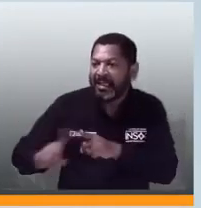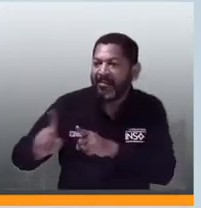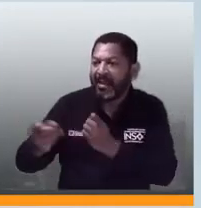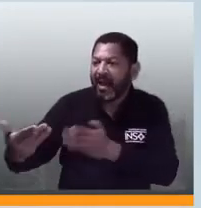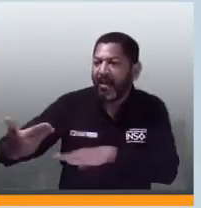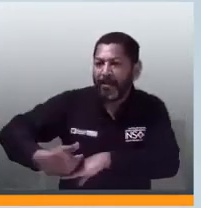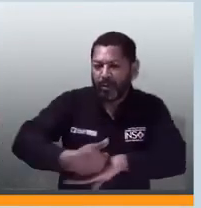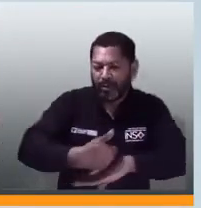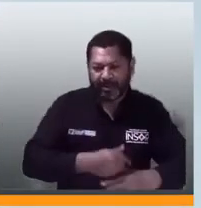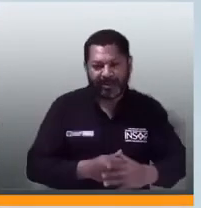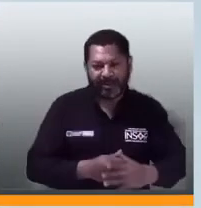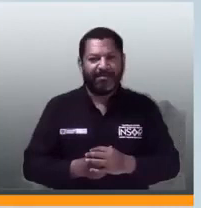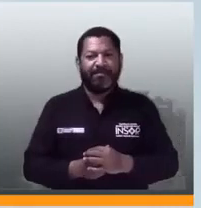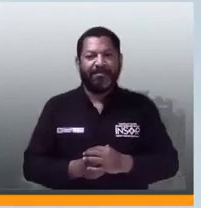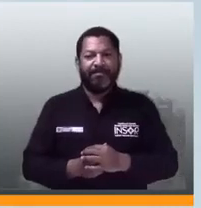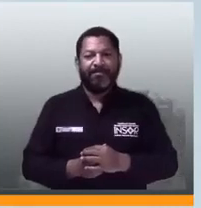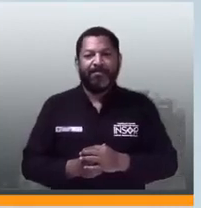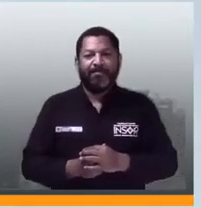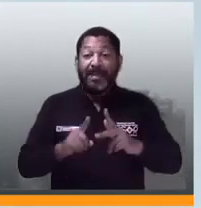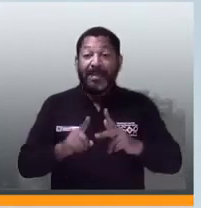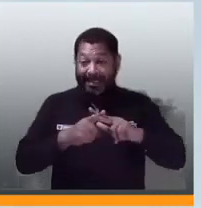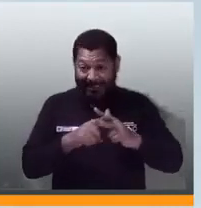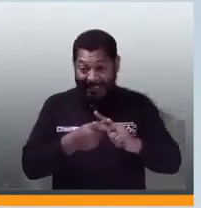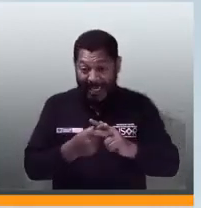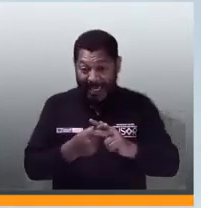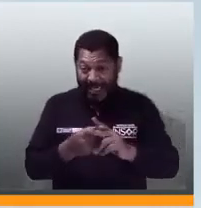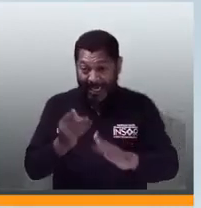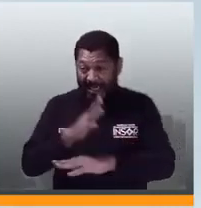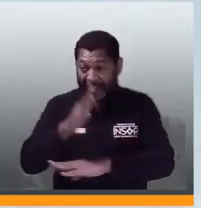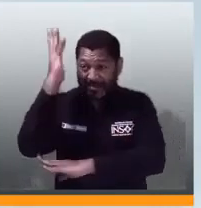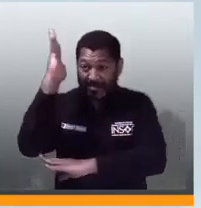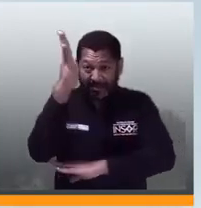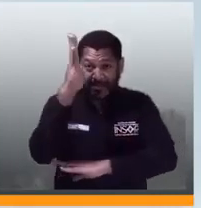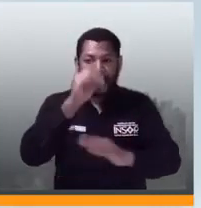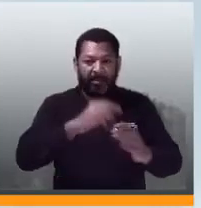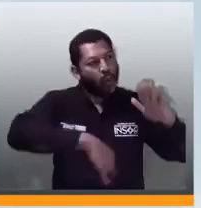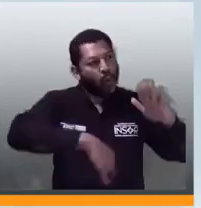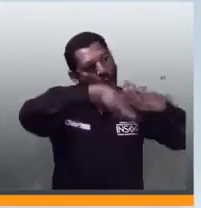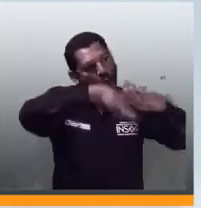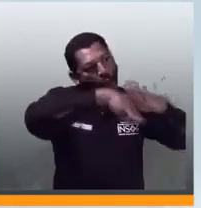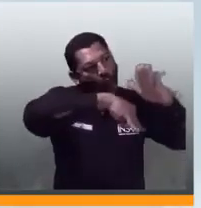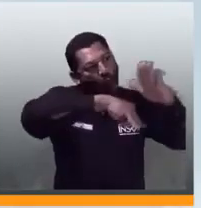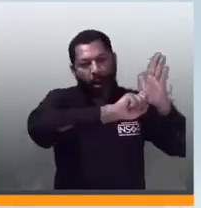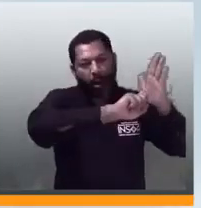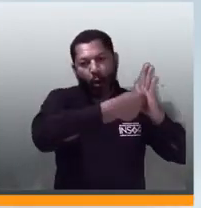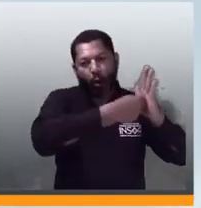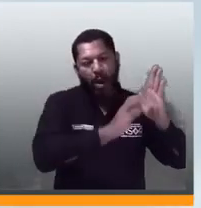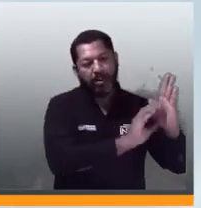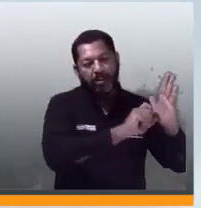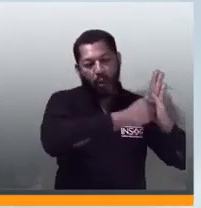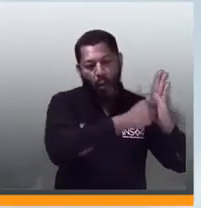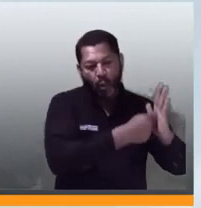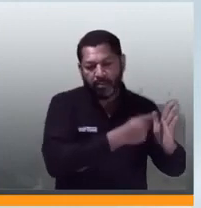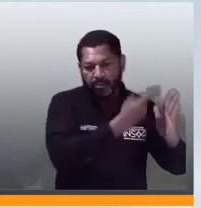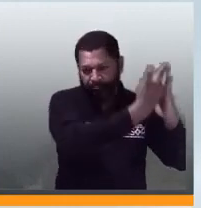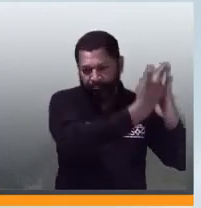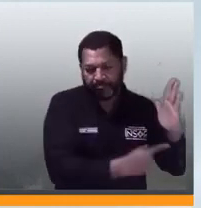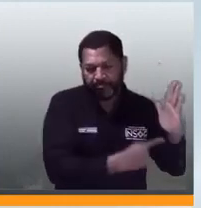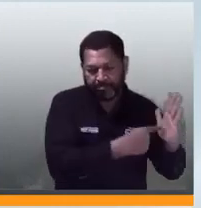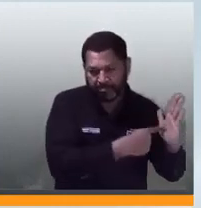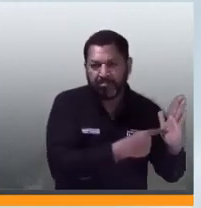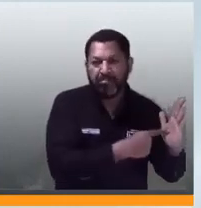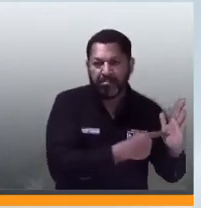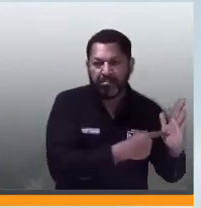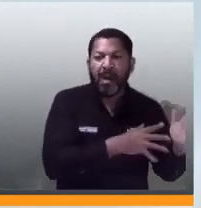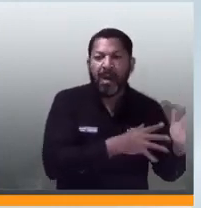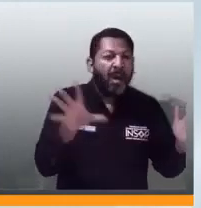Los talleres van a quedar en algunos repositorios, se los estaremos informando, van a quedar las grabaciones, los recursos, para